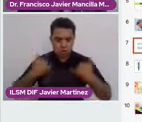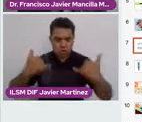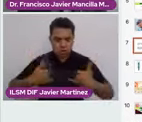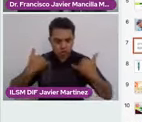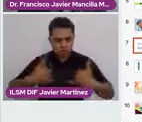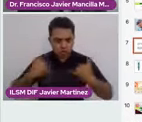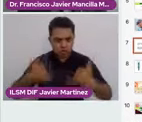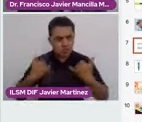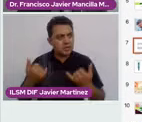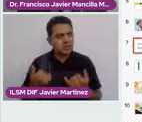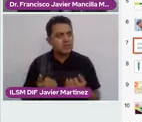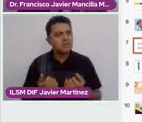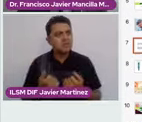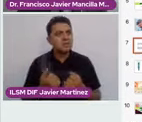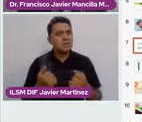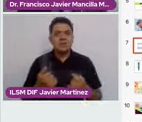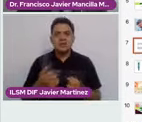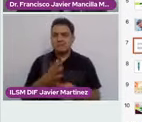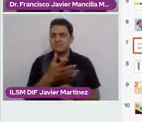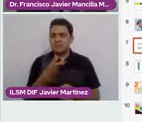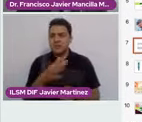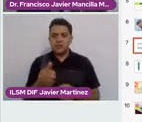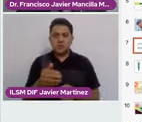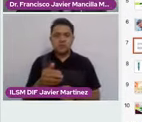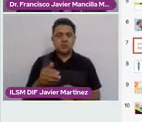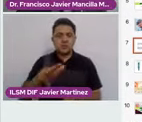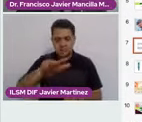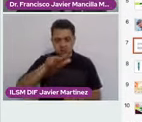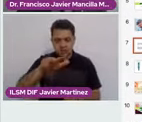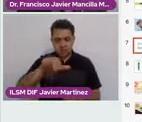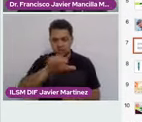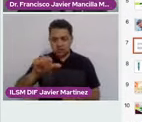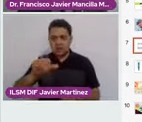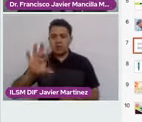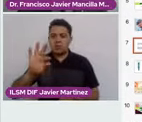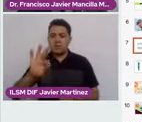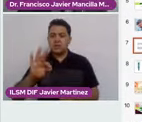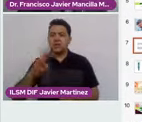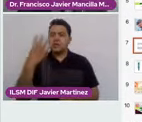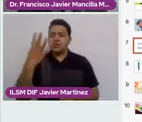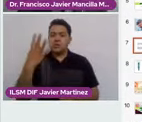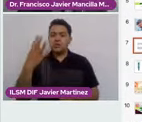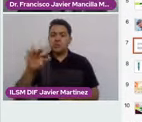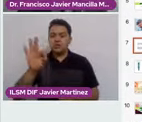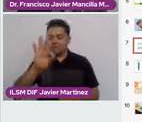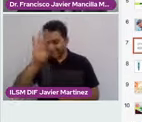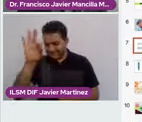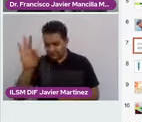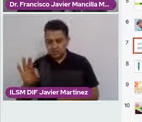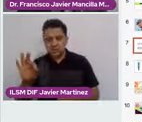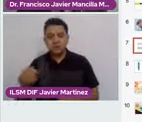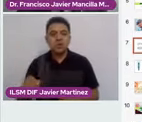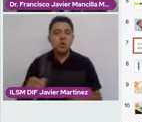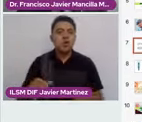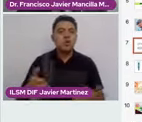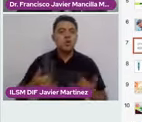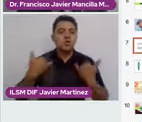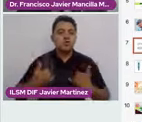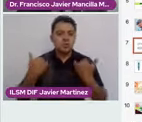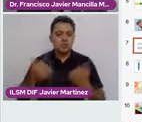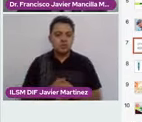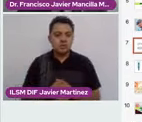lo clasifican de 18 a 44 años, de 1.6%, aunque este porcentaje ve en aumento. ¿Por qué? Por la